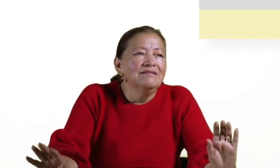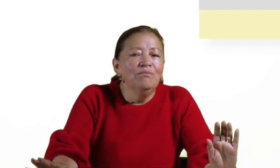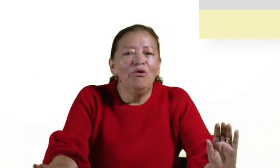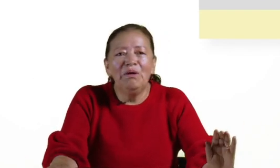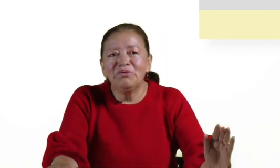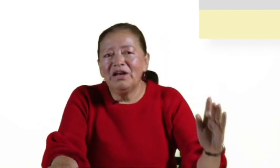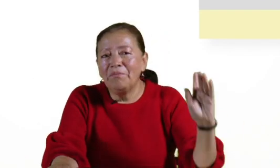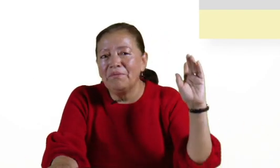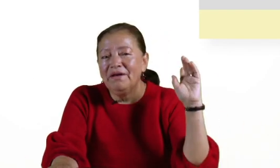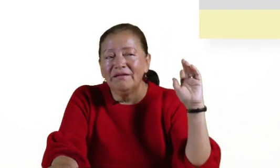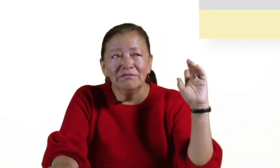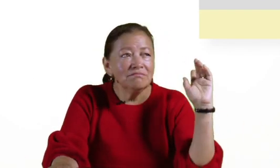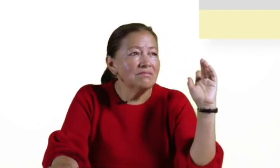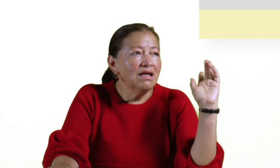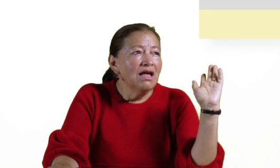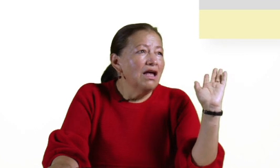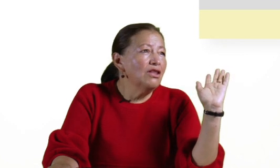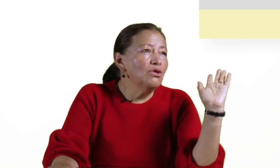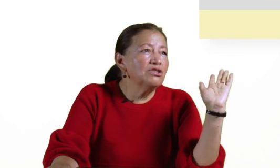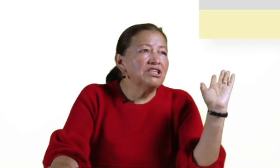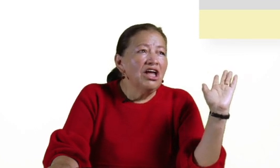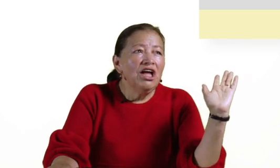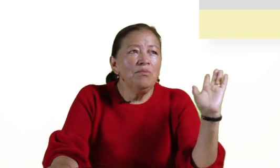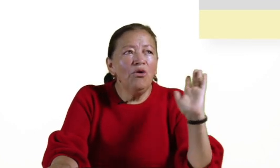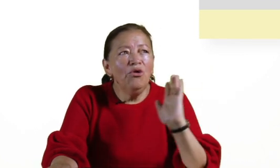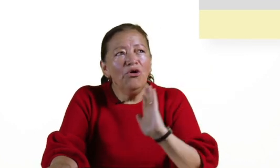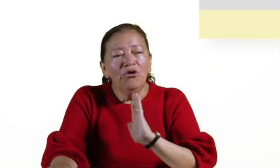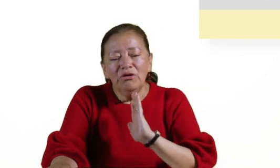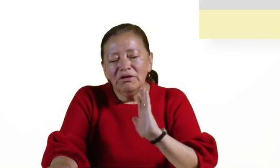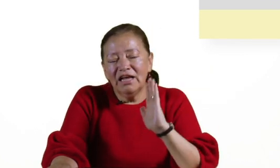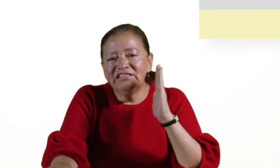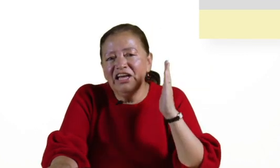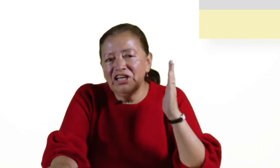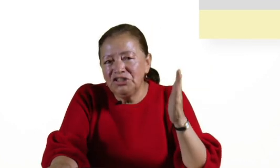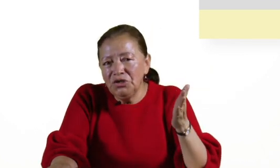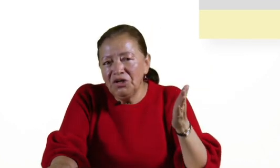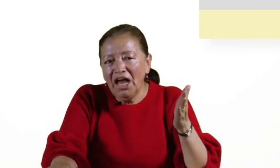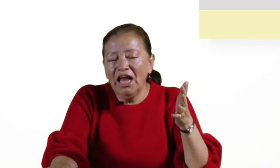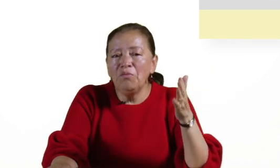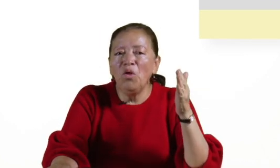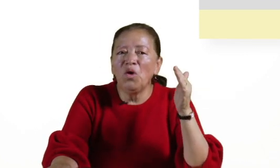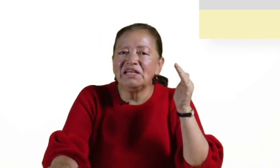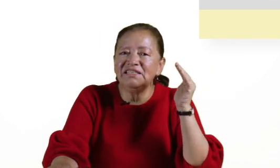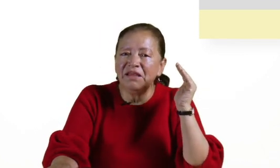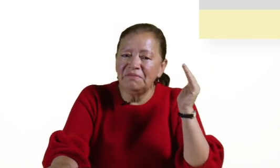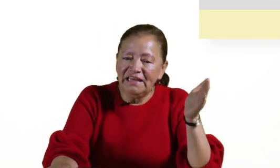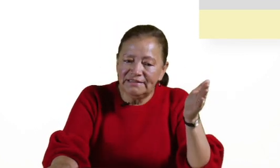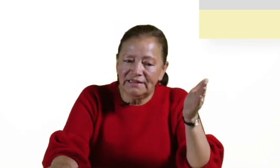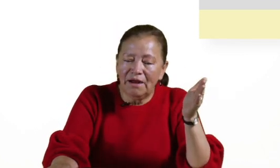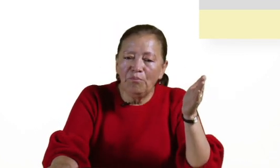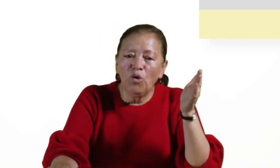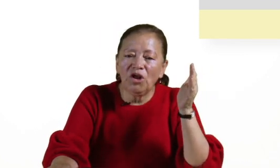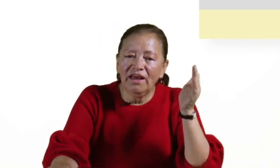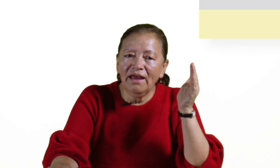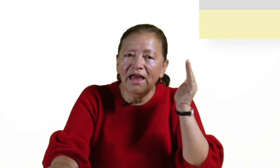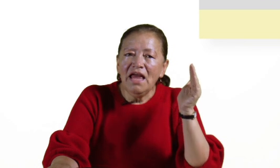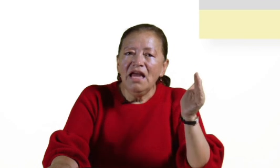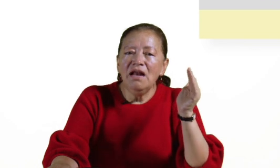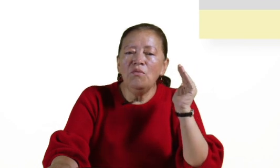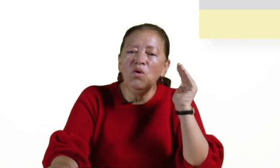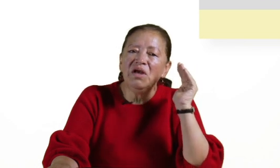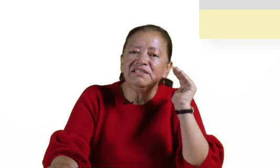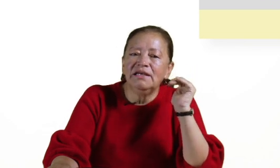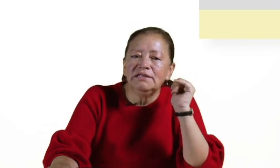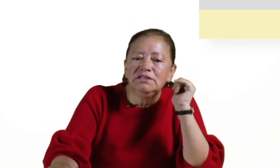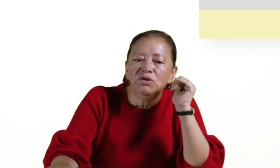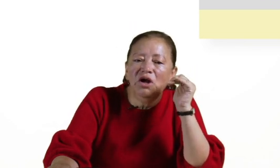calidad? Volvemos a la primera, ¿no? Entonces, el modo que se gestiona, el modo que se administra. ¿Por qué